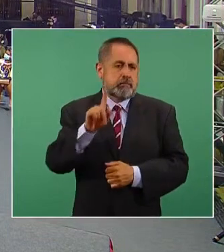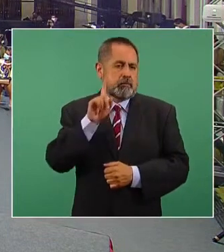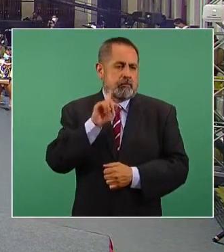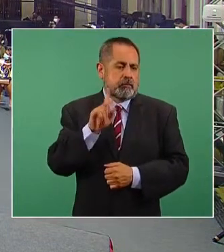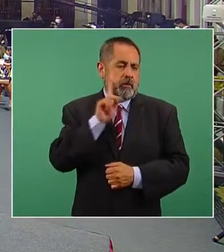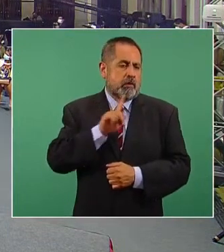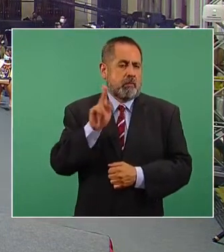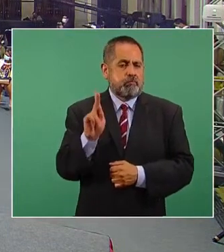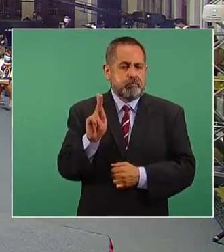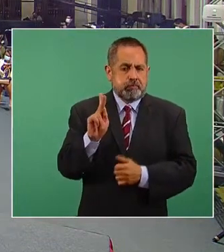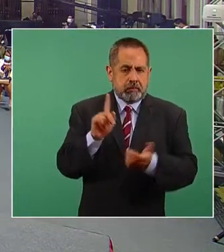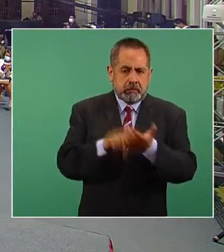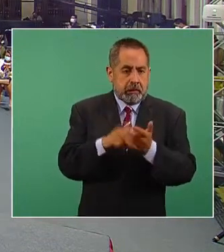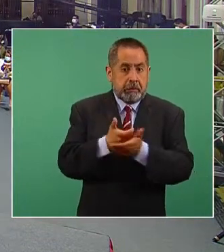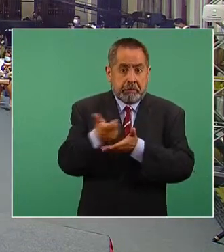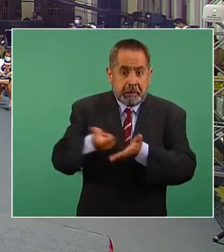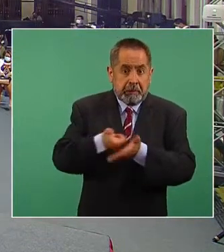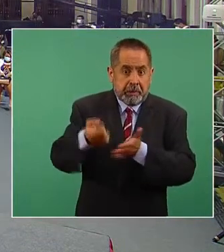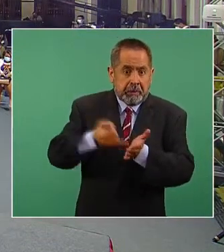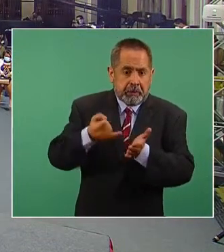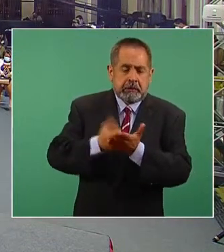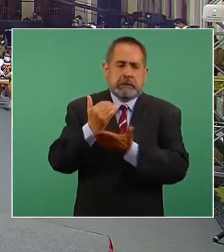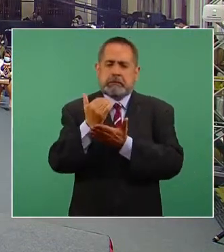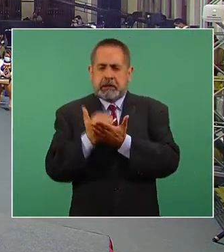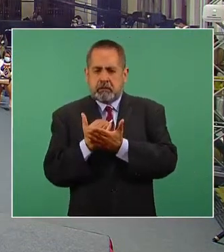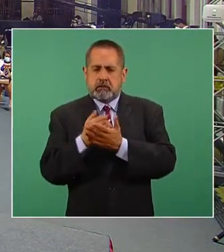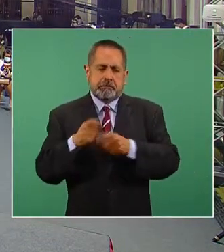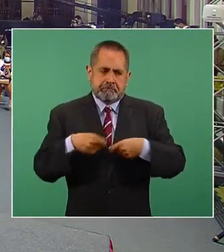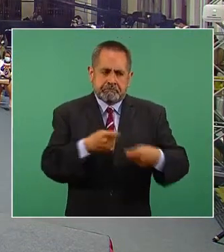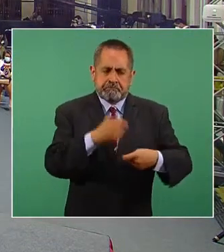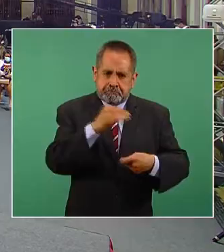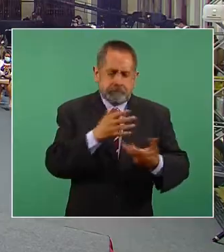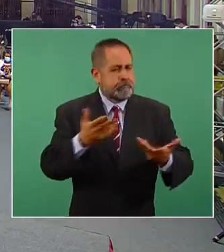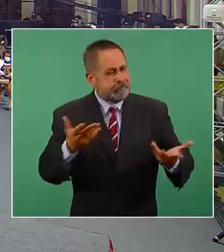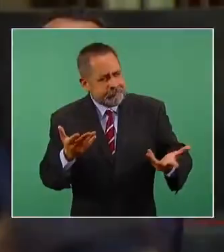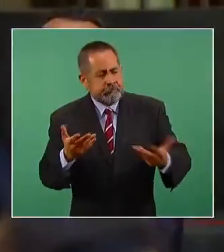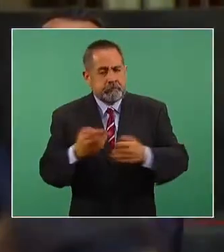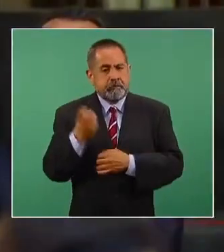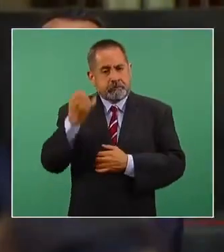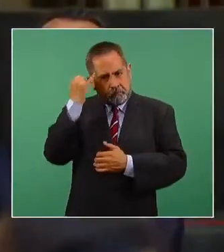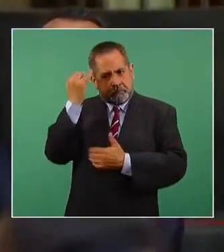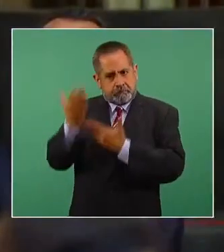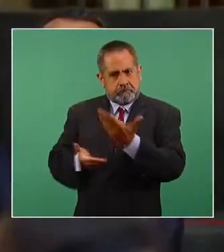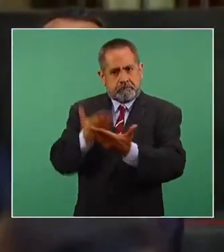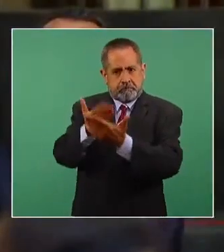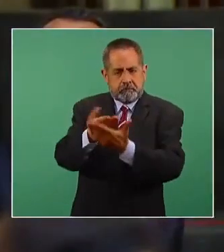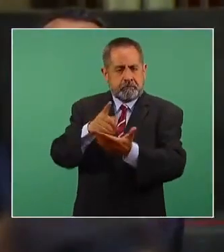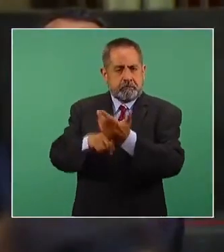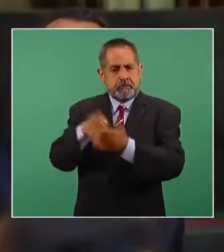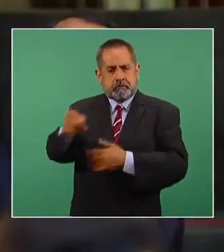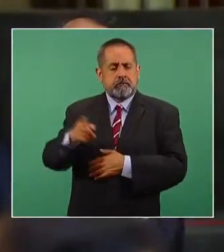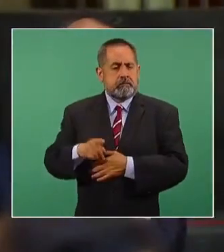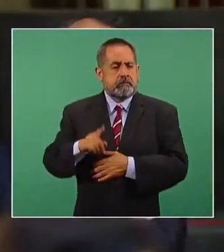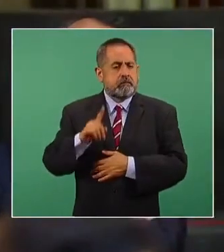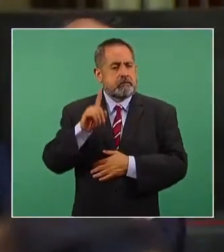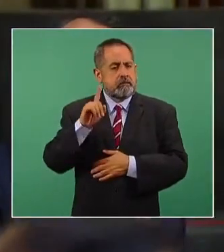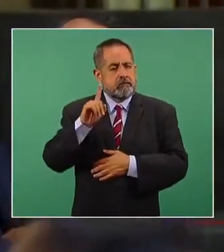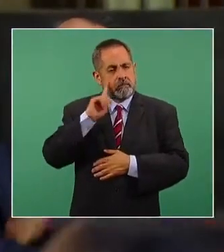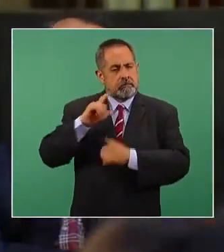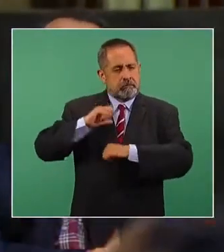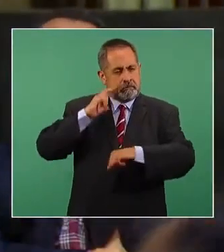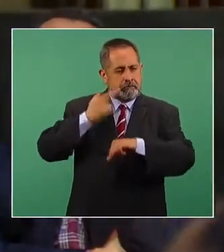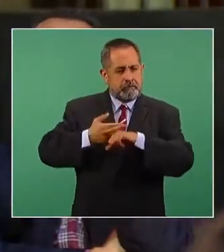fueron gratuitos. Entonces, señor presidente, ese día que se lo planteé a la ministra en retiro,